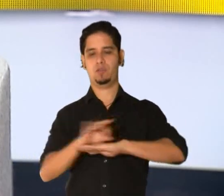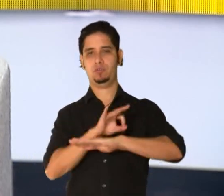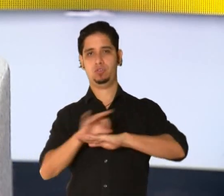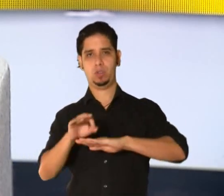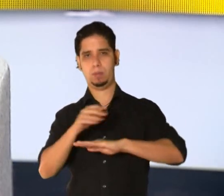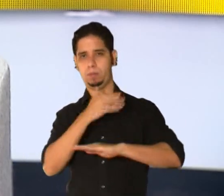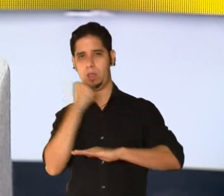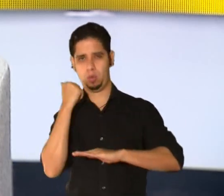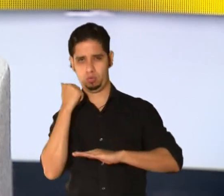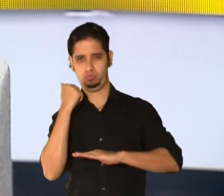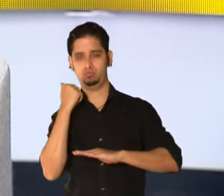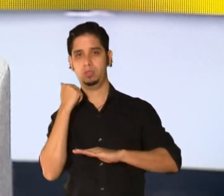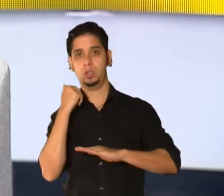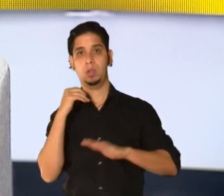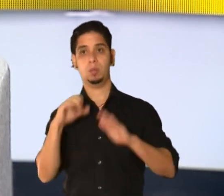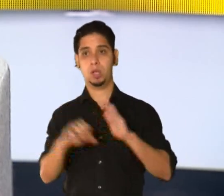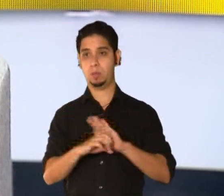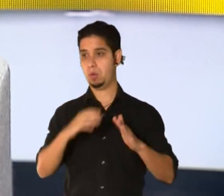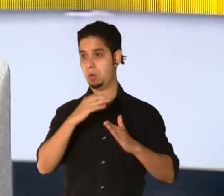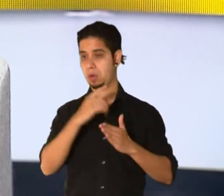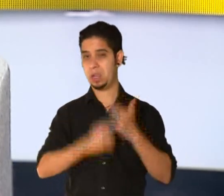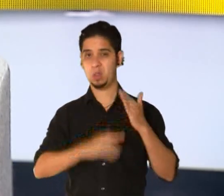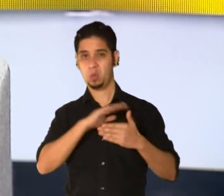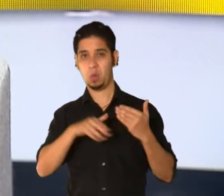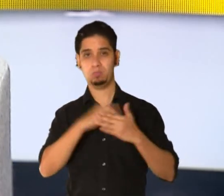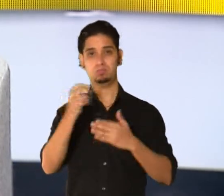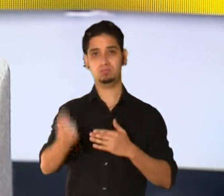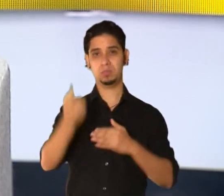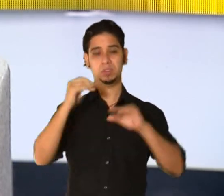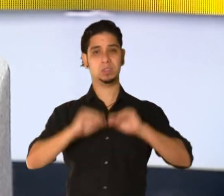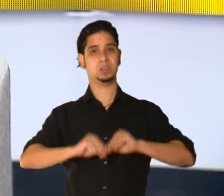lo esencial que todo el mundo entiende bien, que es, ya